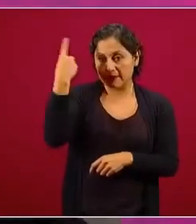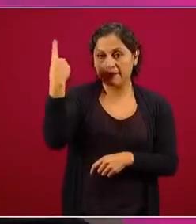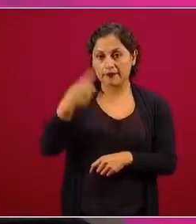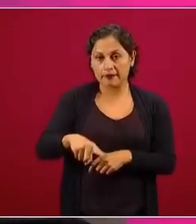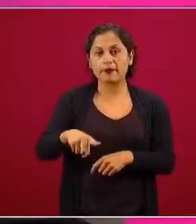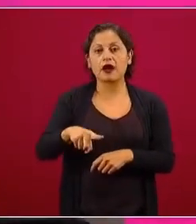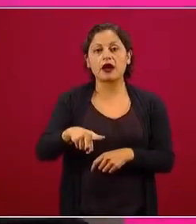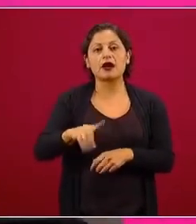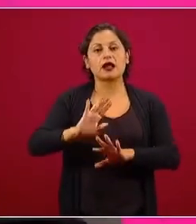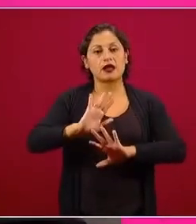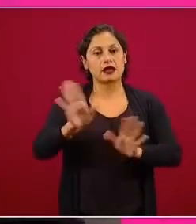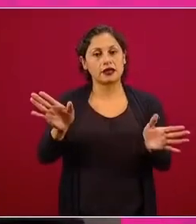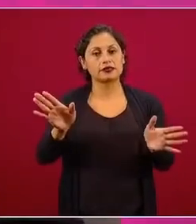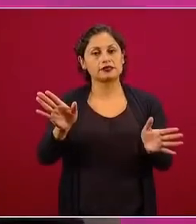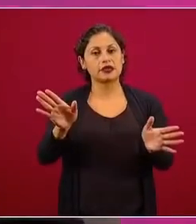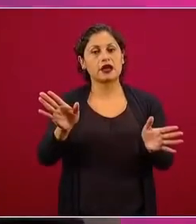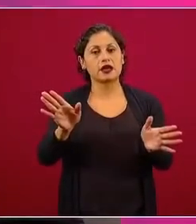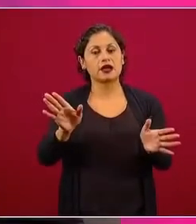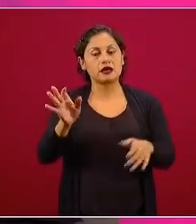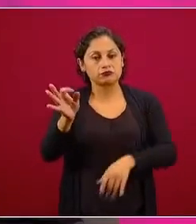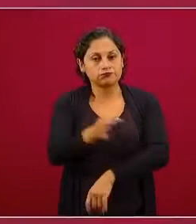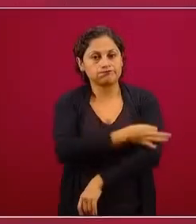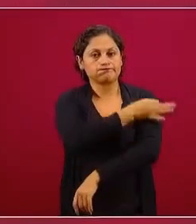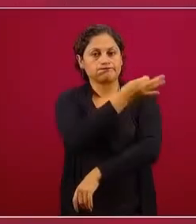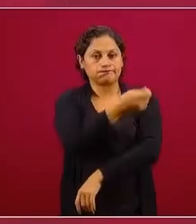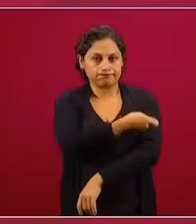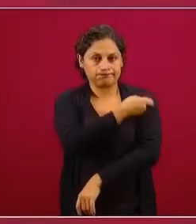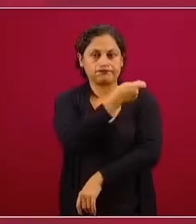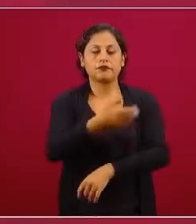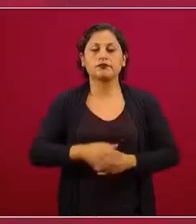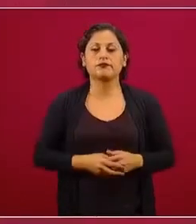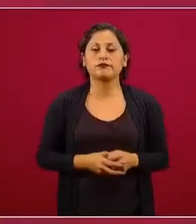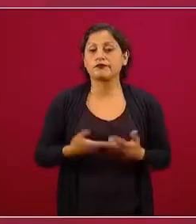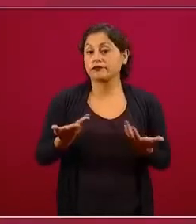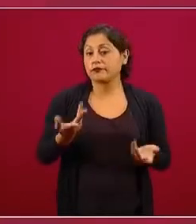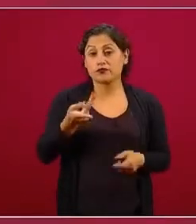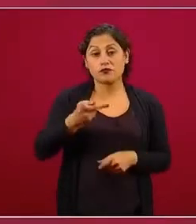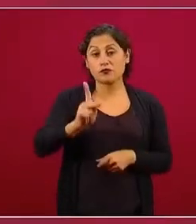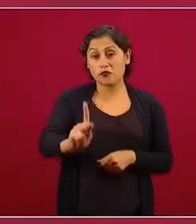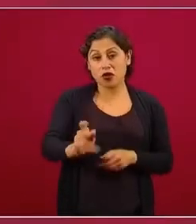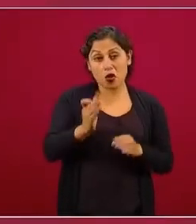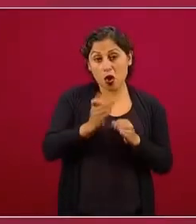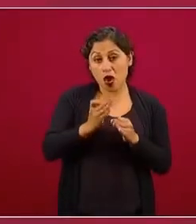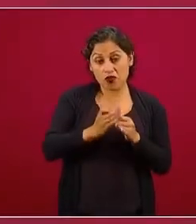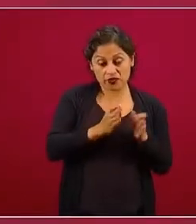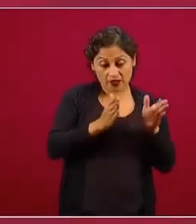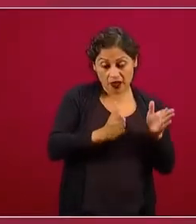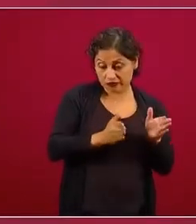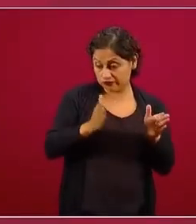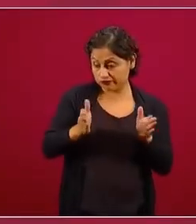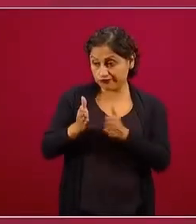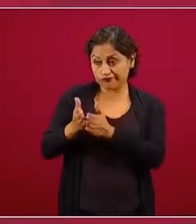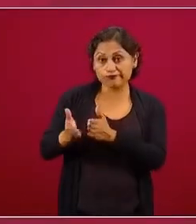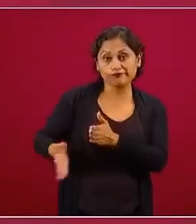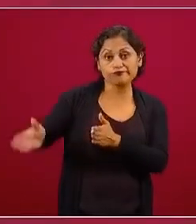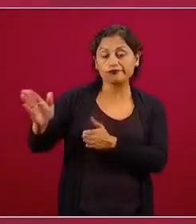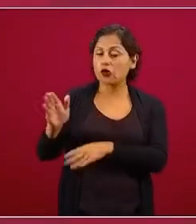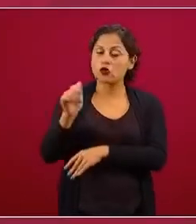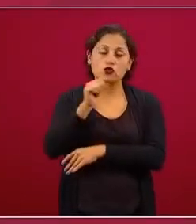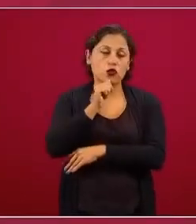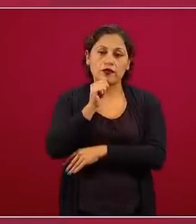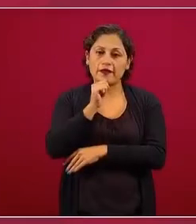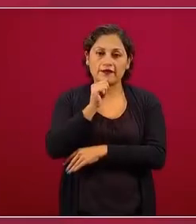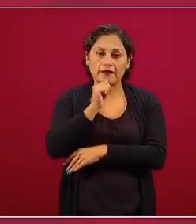comunitaria directa, que es la vacunación. Dado entonces que estamos todavía en ese momento en que no conocemos cuál de las vacunas será la